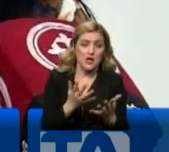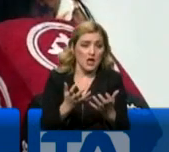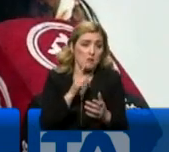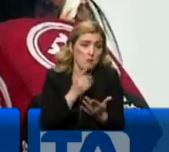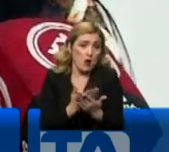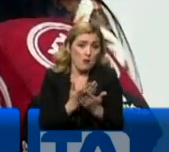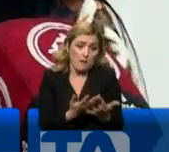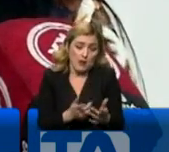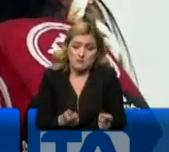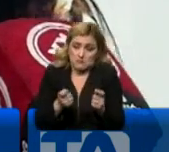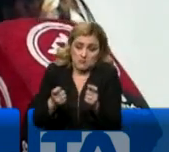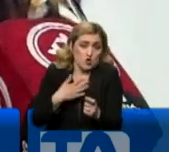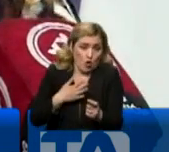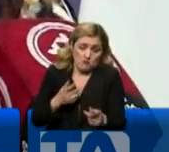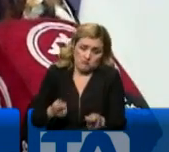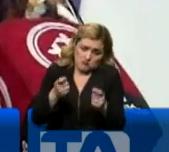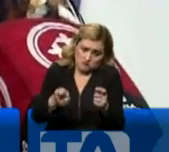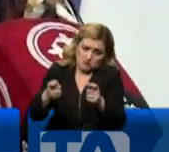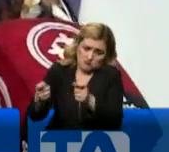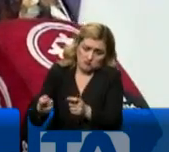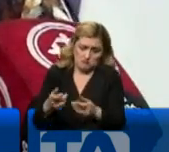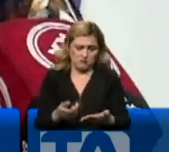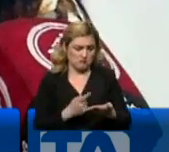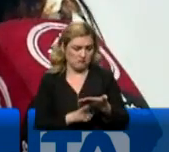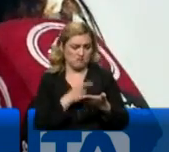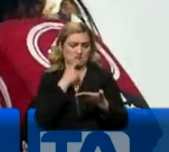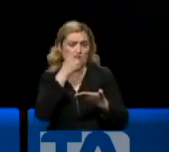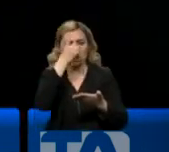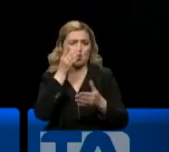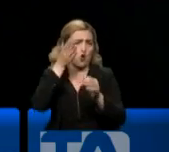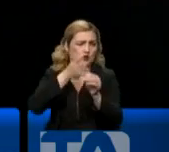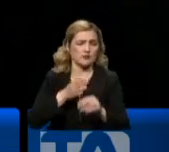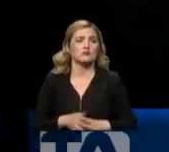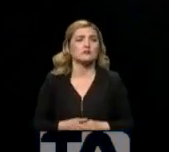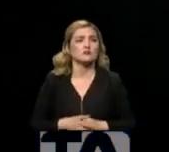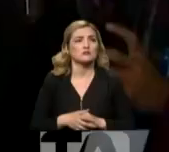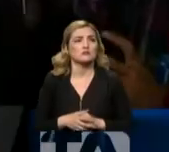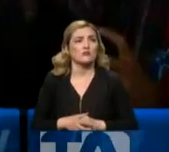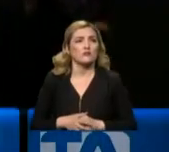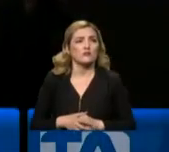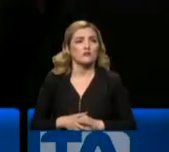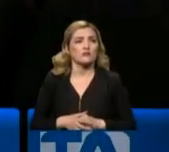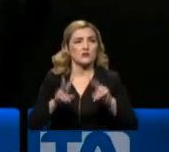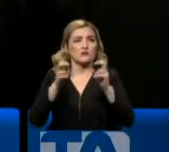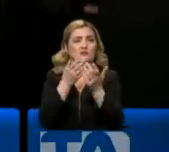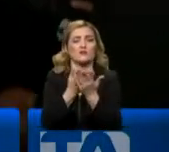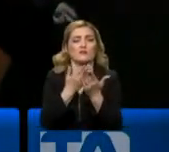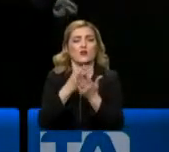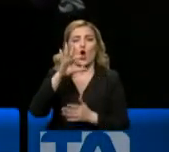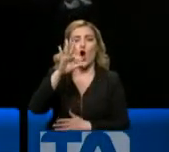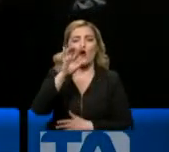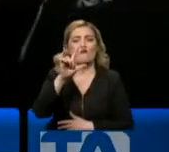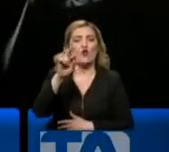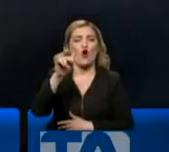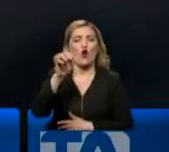recibir las pruebas de encargo y de descargo para poder pronunciarse de forma objetiva. Uno de los temas que han planteado los asambleístas Flores y Cruz